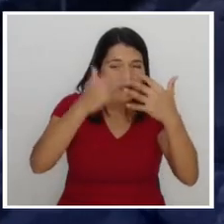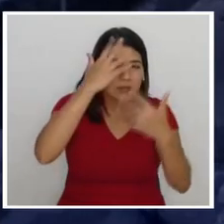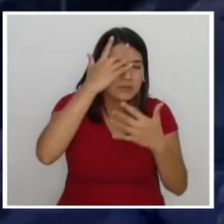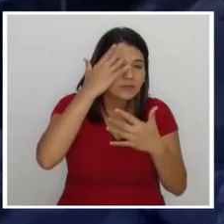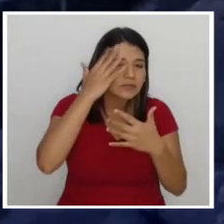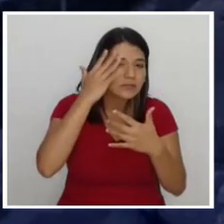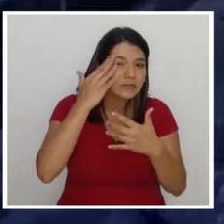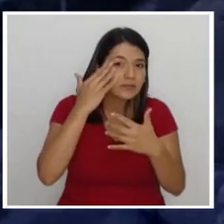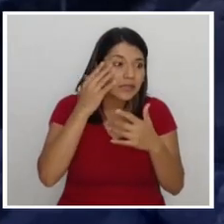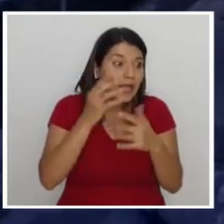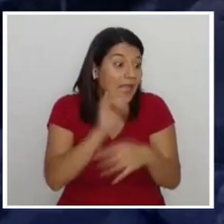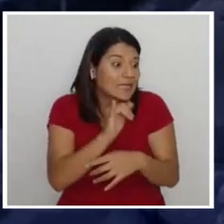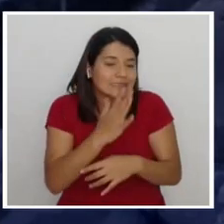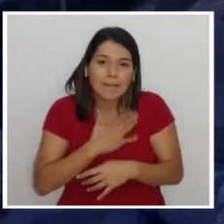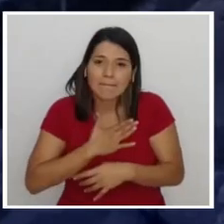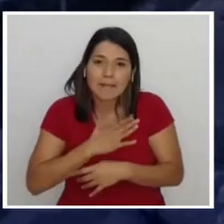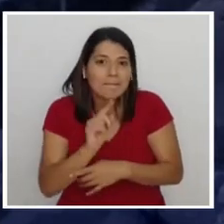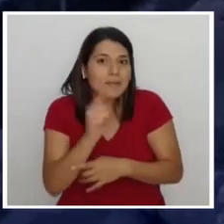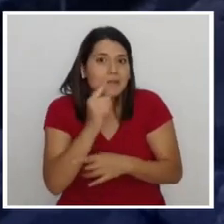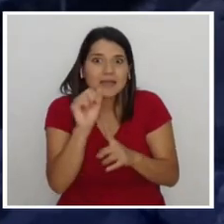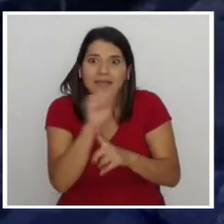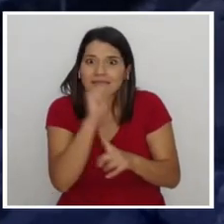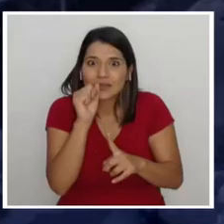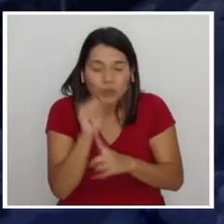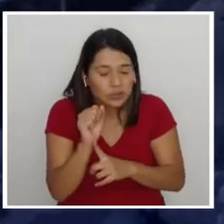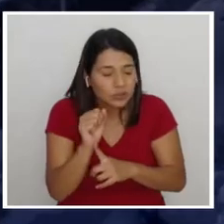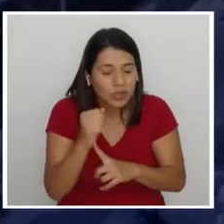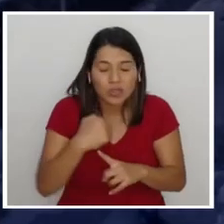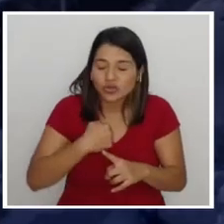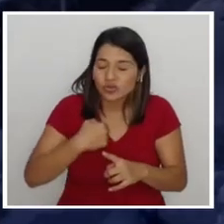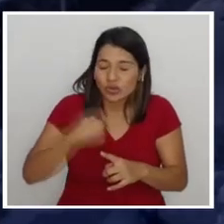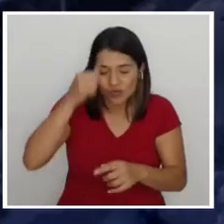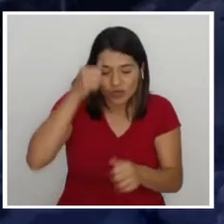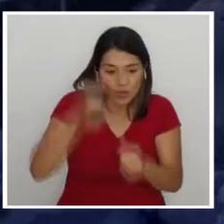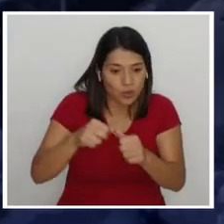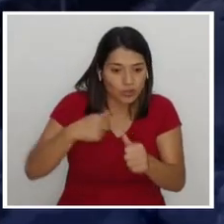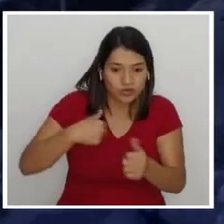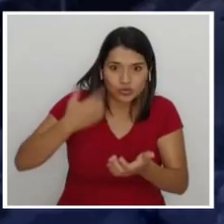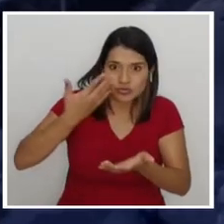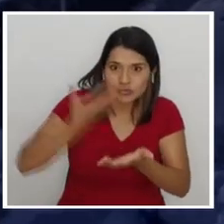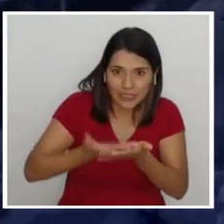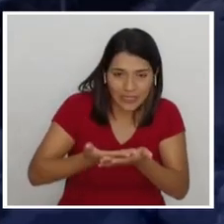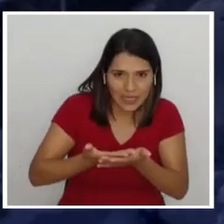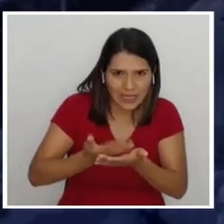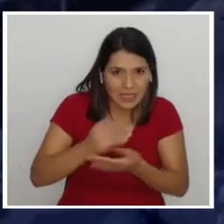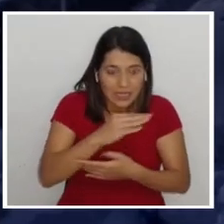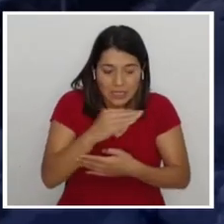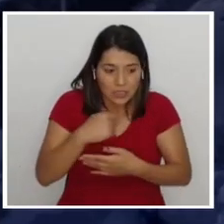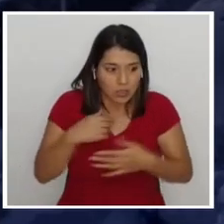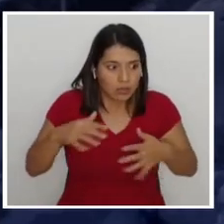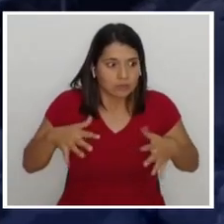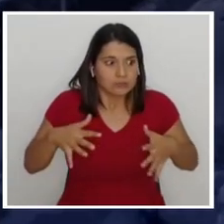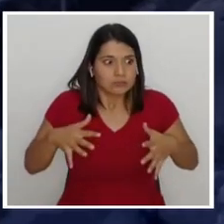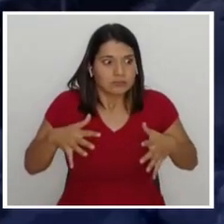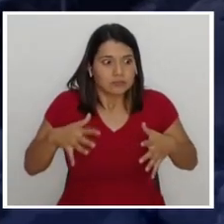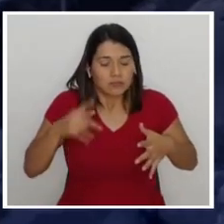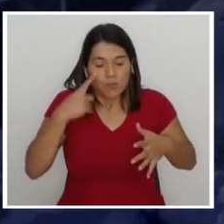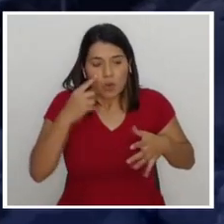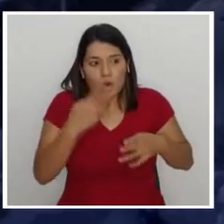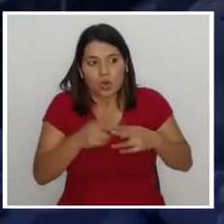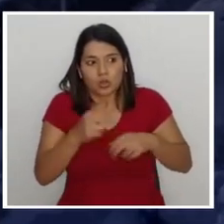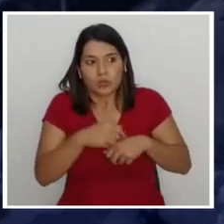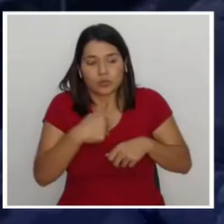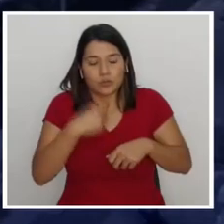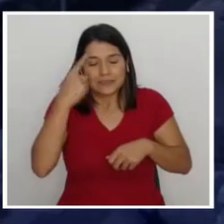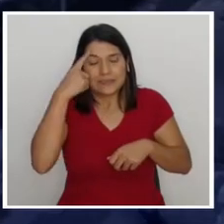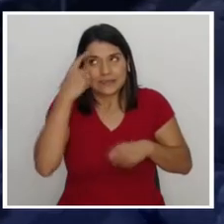era lo primero que yo atendía. Y yo llegué, me acuerdo que llegué y me paralicé por unos segundos y decía, ¿qué voy a hacer?